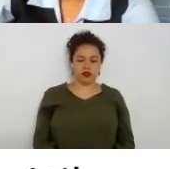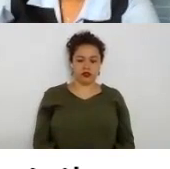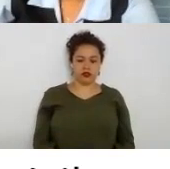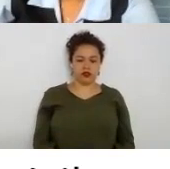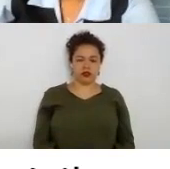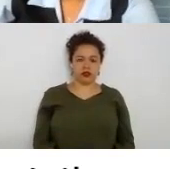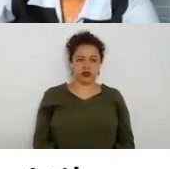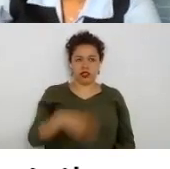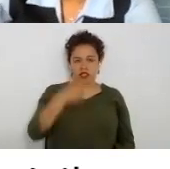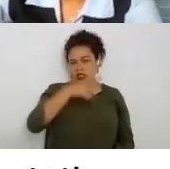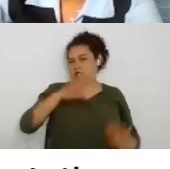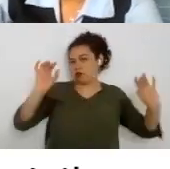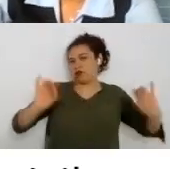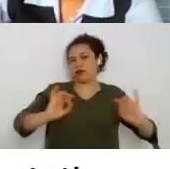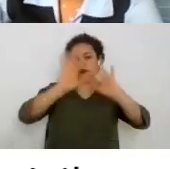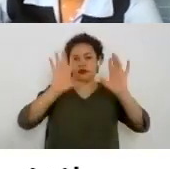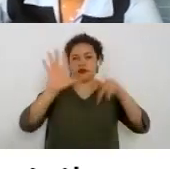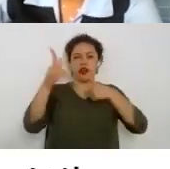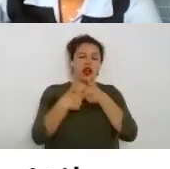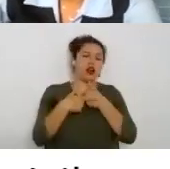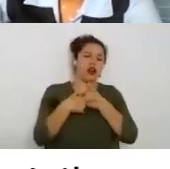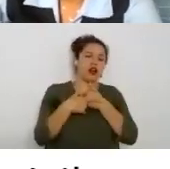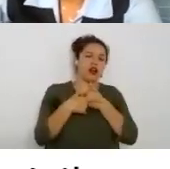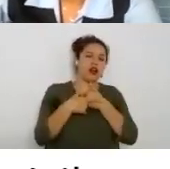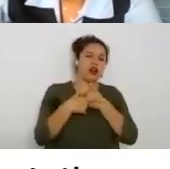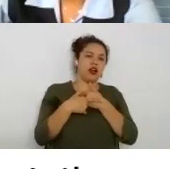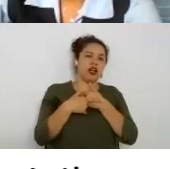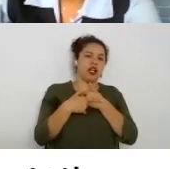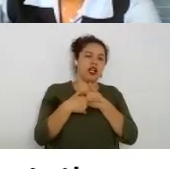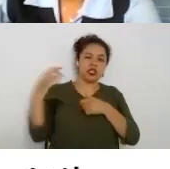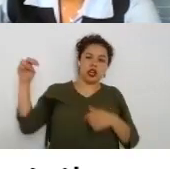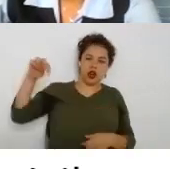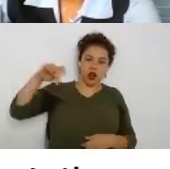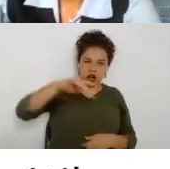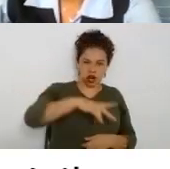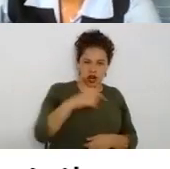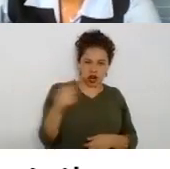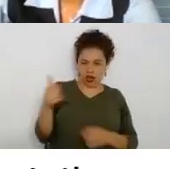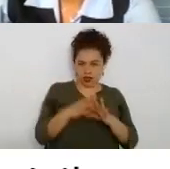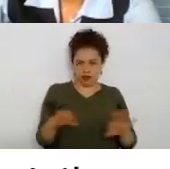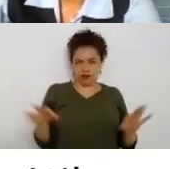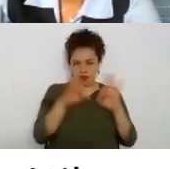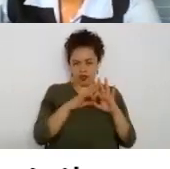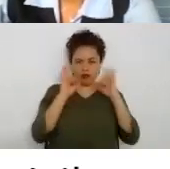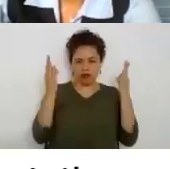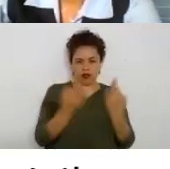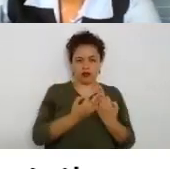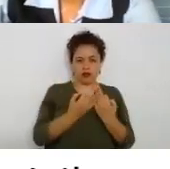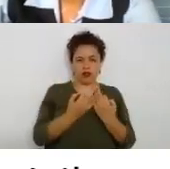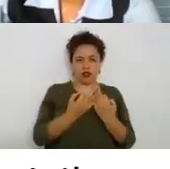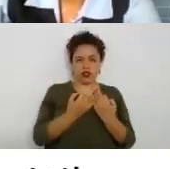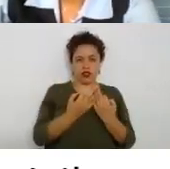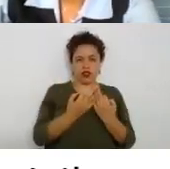de que tengamos que desplazarnos por escaleras, este método de traslado simplemente nos va a ayudar